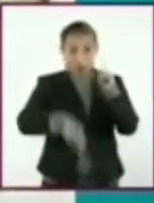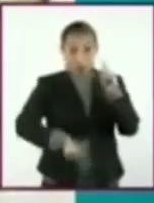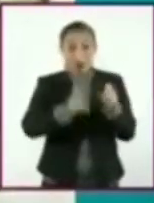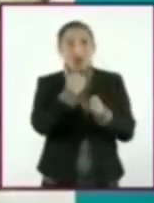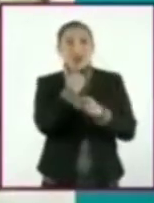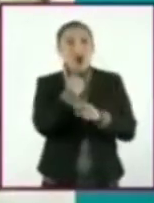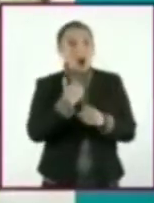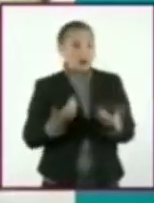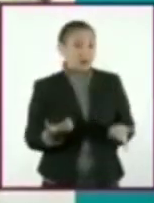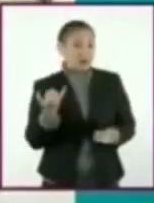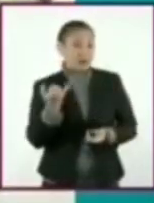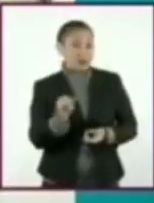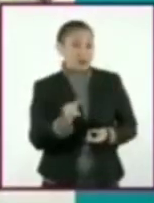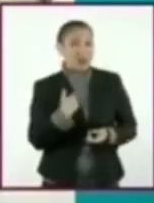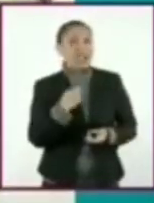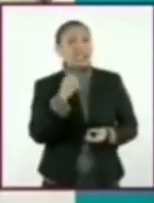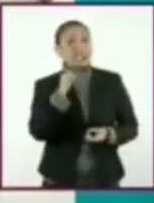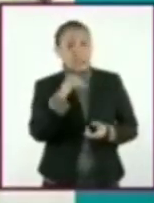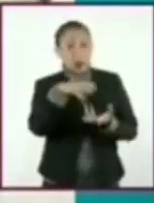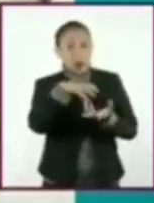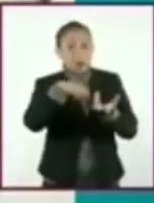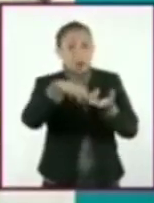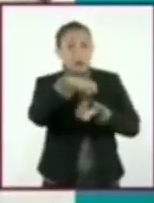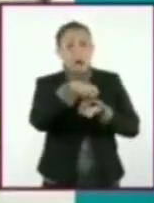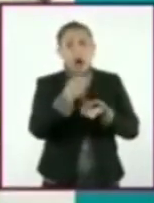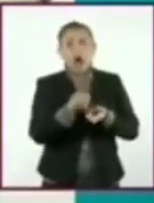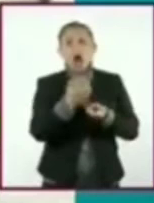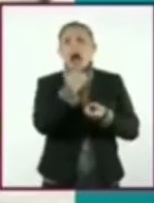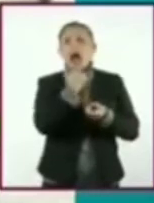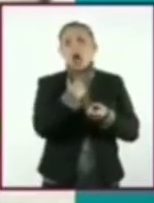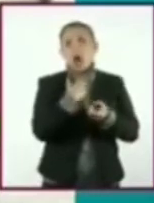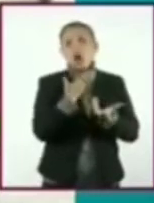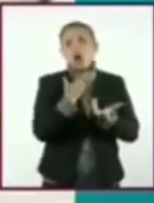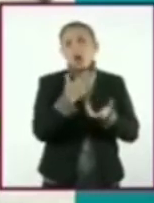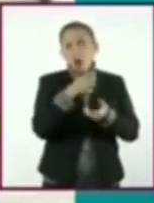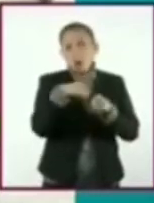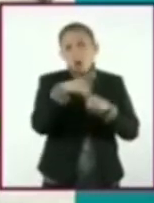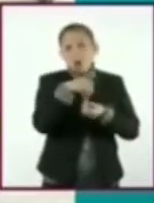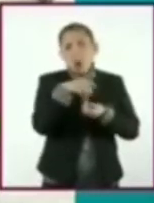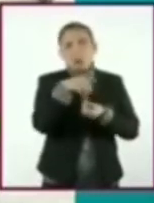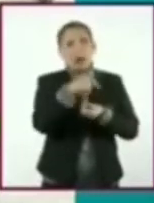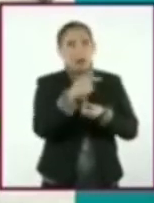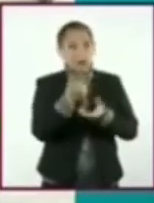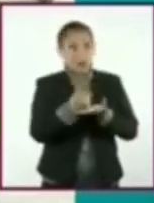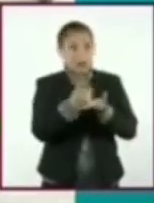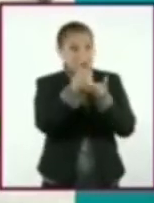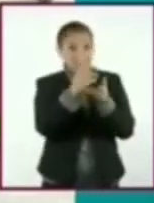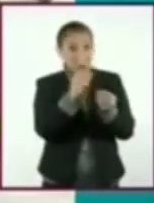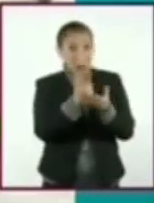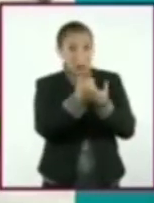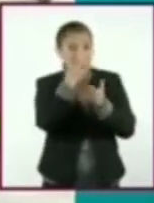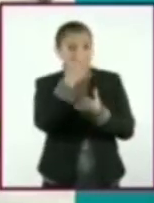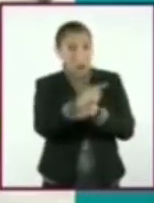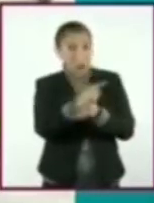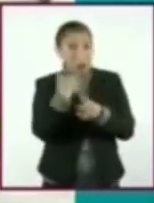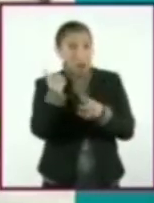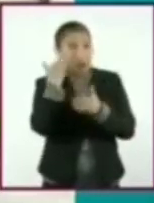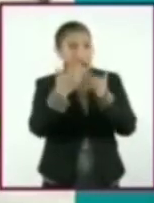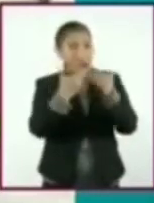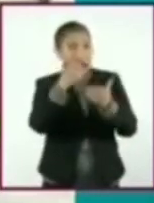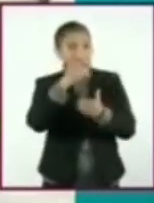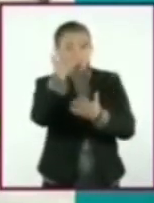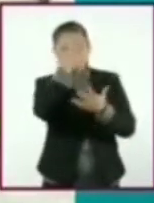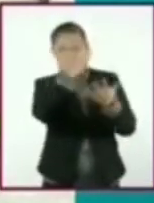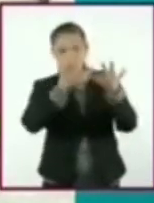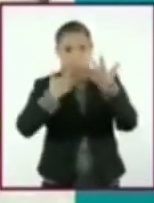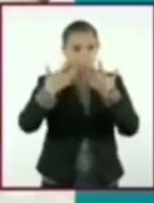Si acaso diluye un poco las cantidades de alcohol, pero no ayuda para que no te haga efecto